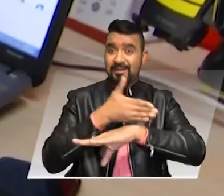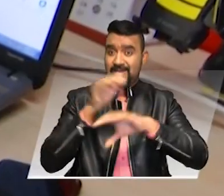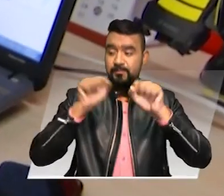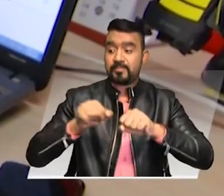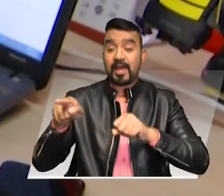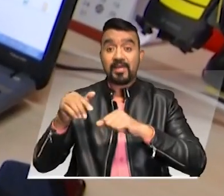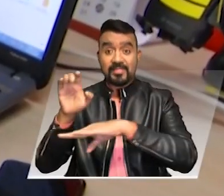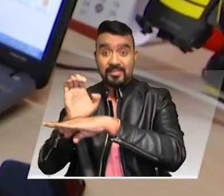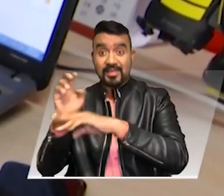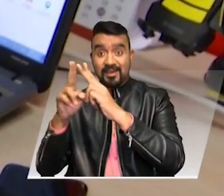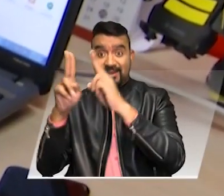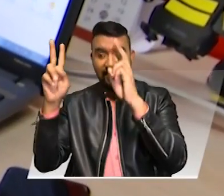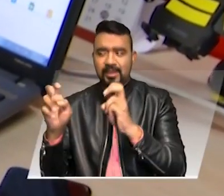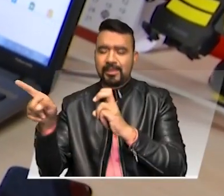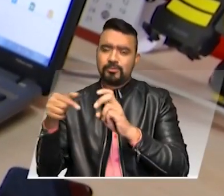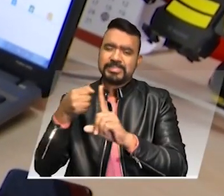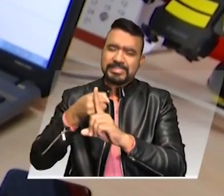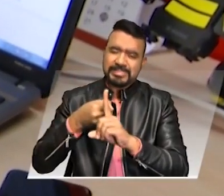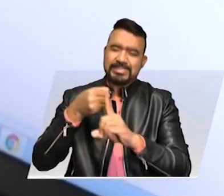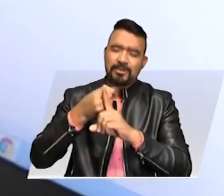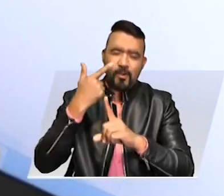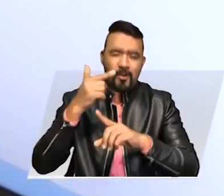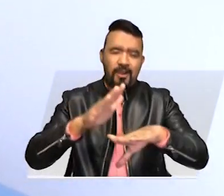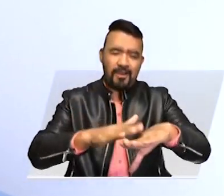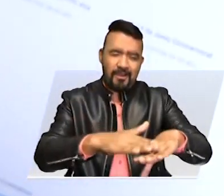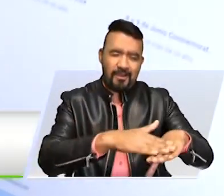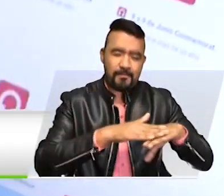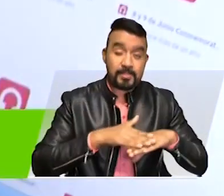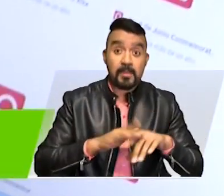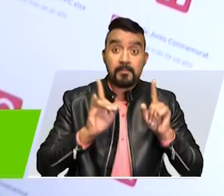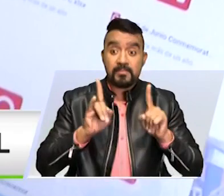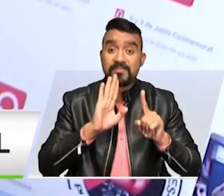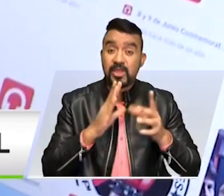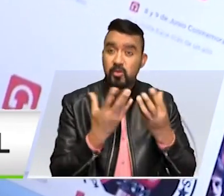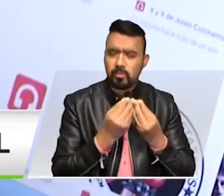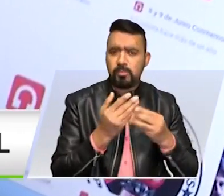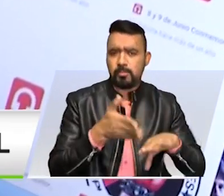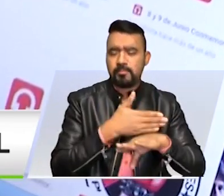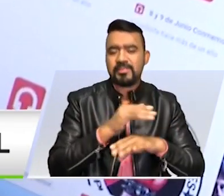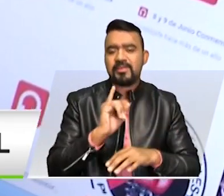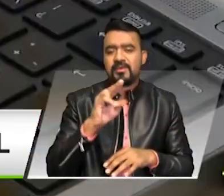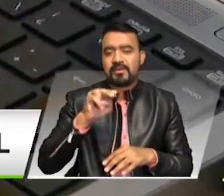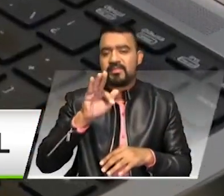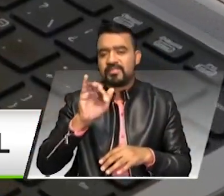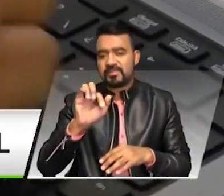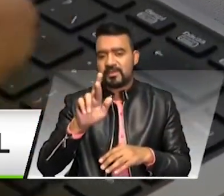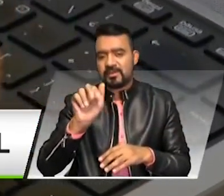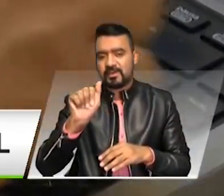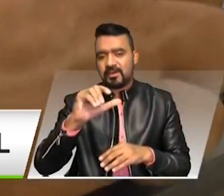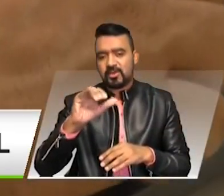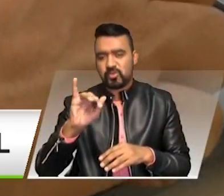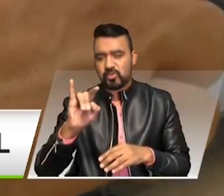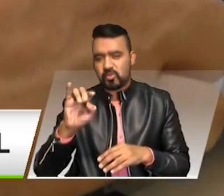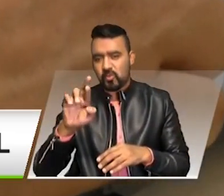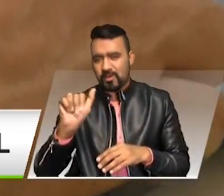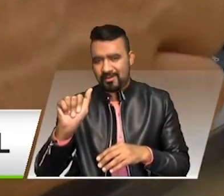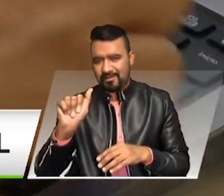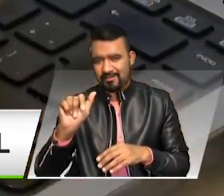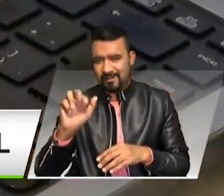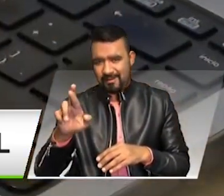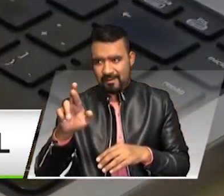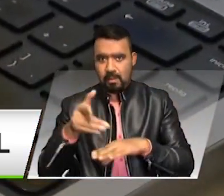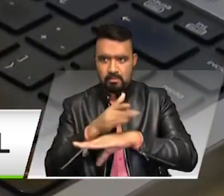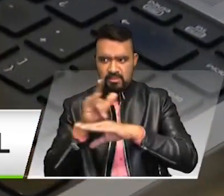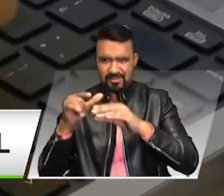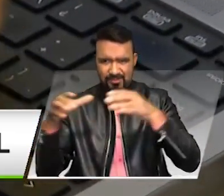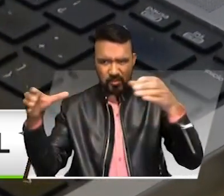Comercio. Pero esta dificultad también es evidenciada en un estudio adelantado por Interactuar. El 31% de los microempresarios no ha incursionado